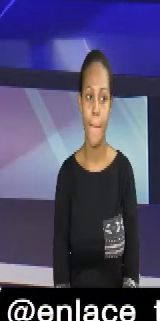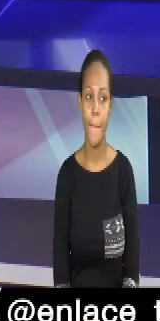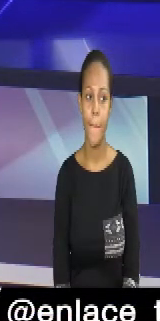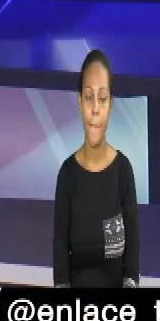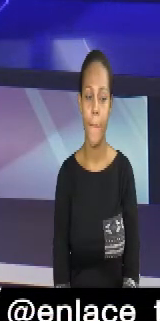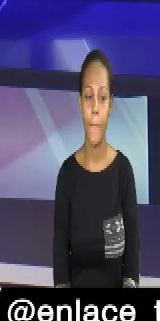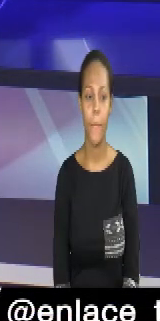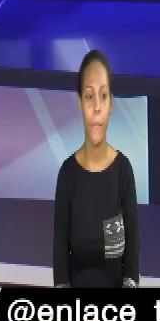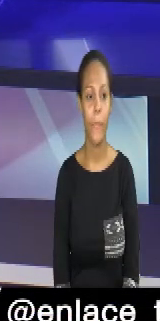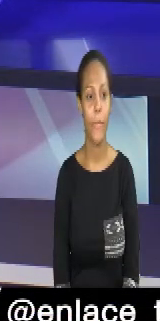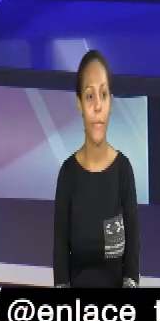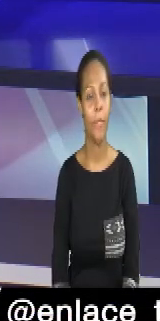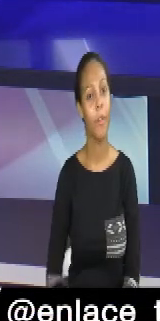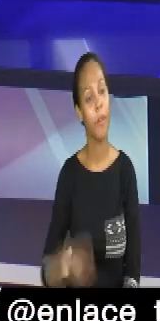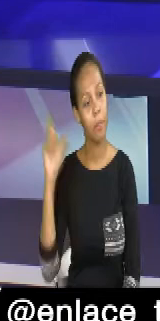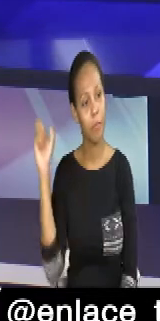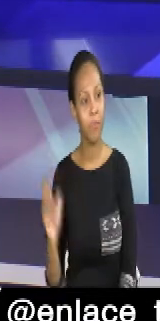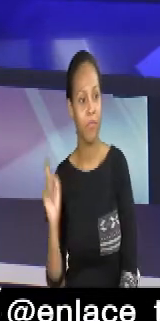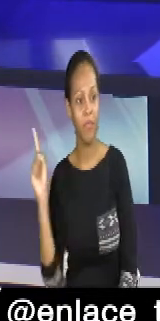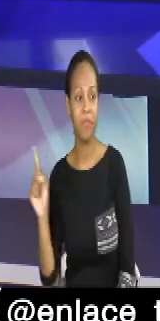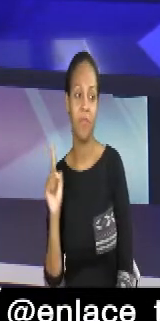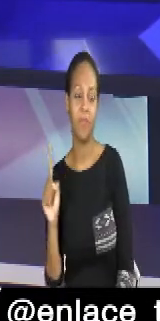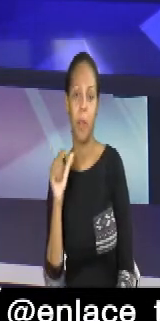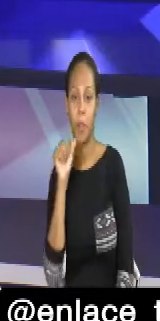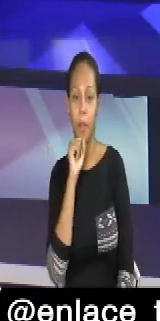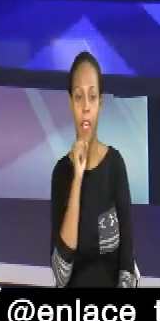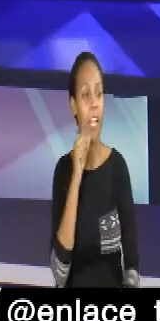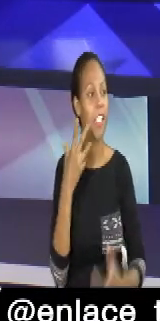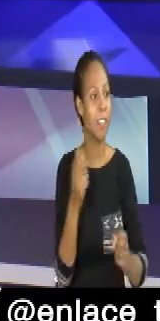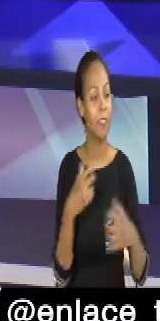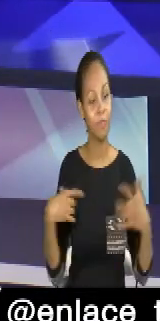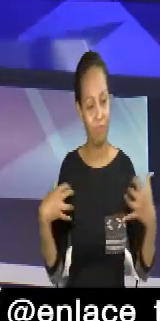Barranqueño que busca que el folclor vallenato llegue a todos los rincones del mundo.